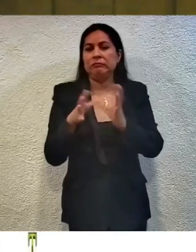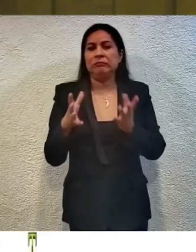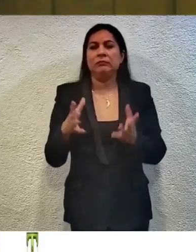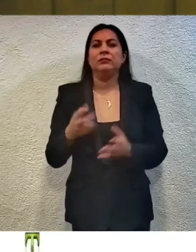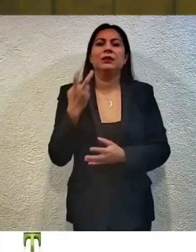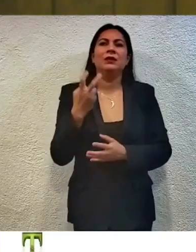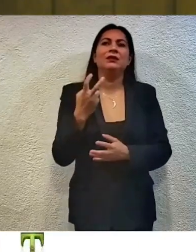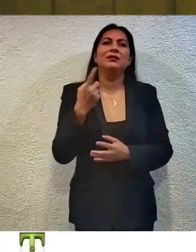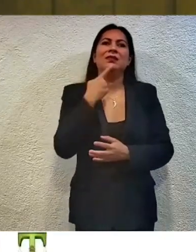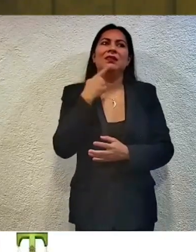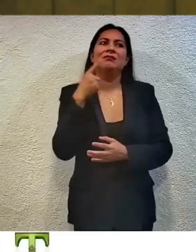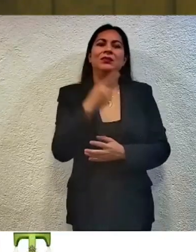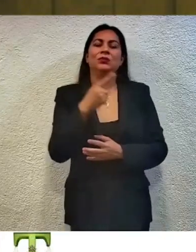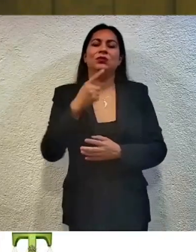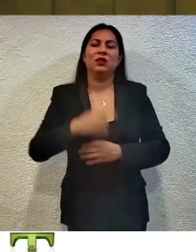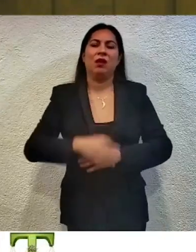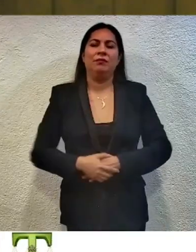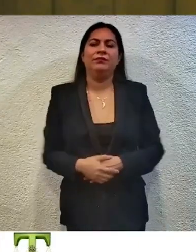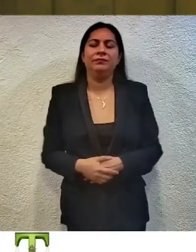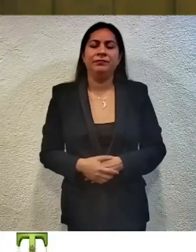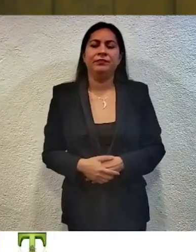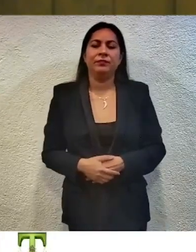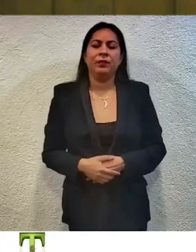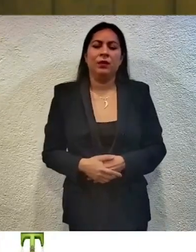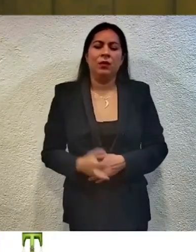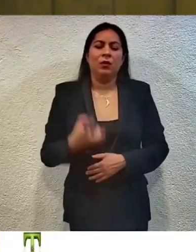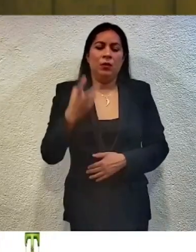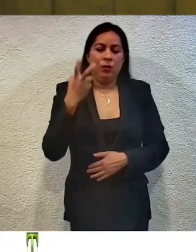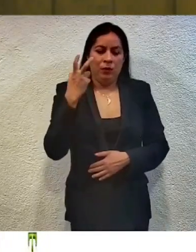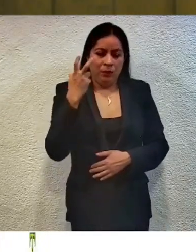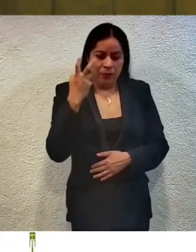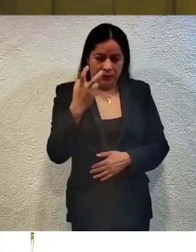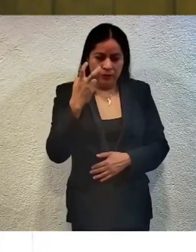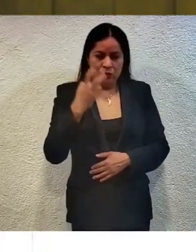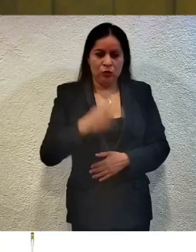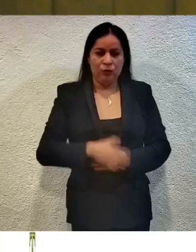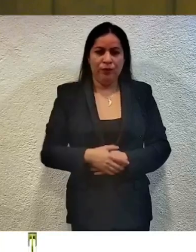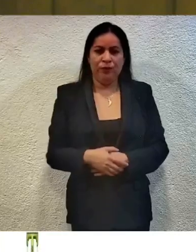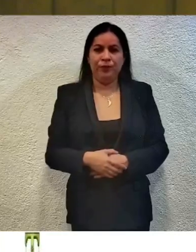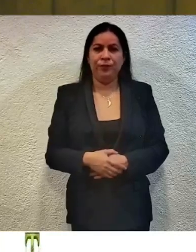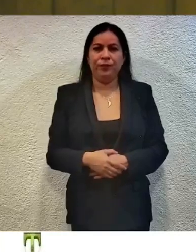este medio de impugnación. Por lo tanto,